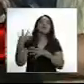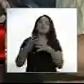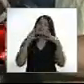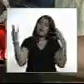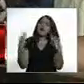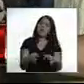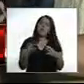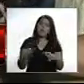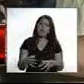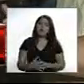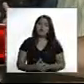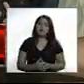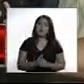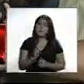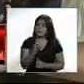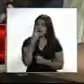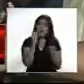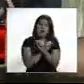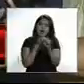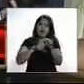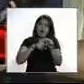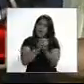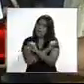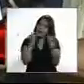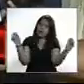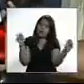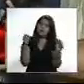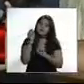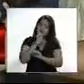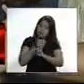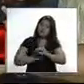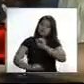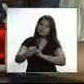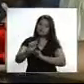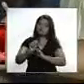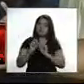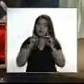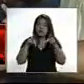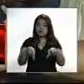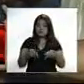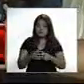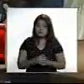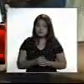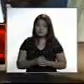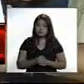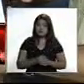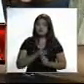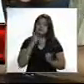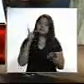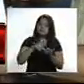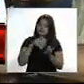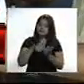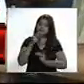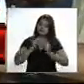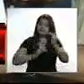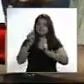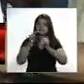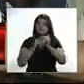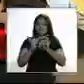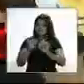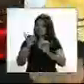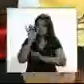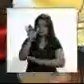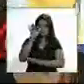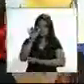seguridad desde primeras horas de la mañana, defendiendo la posibilidad de ser protagonista y constructor de su propio